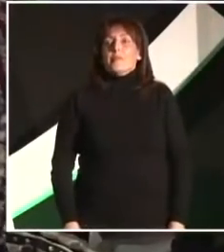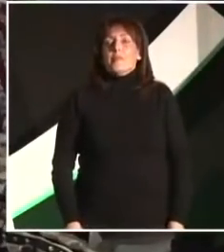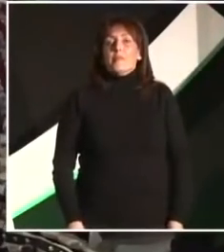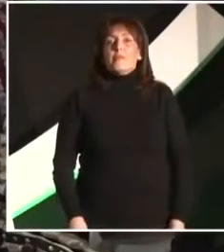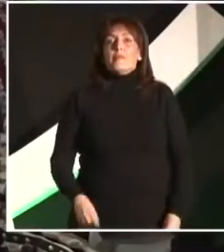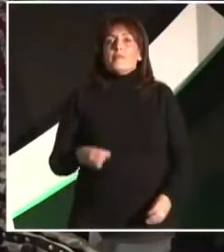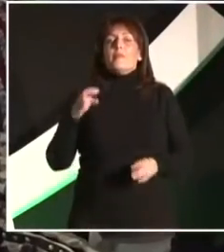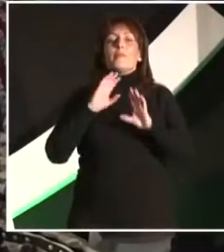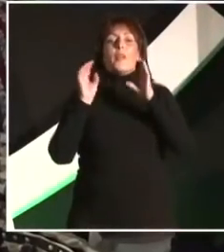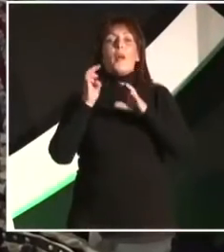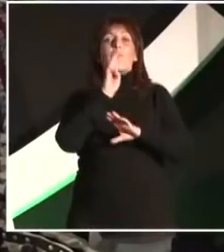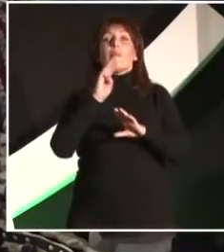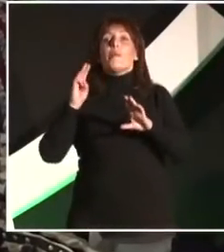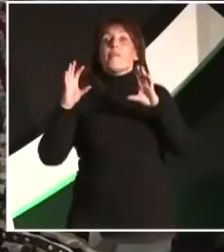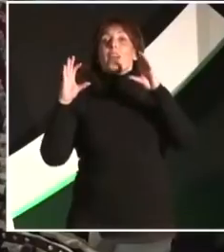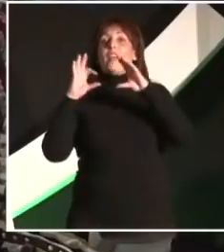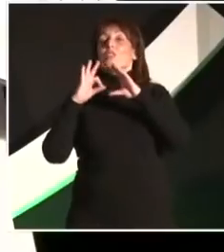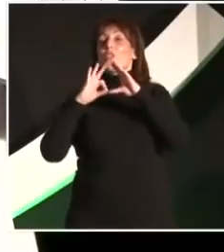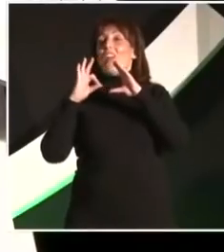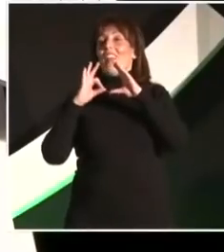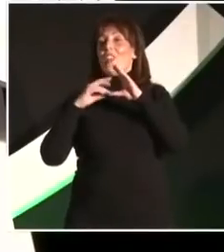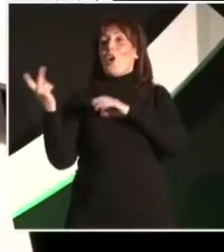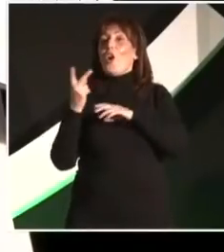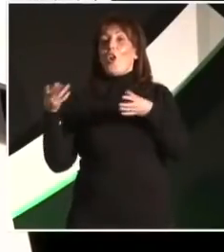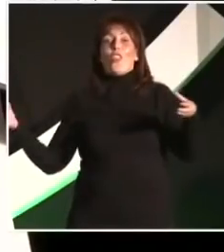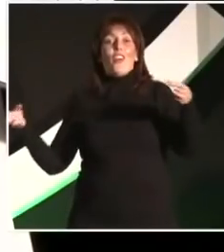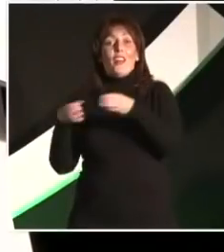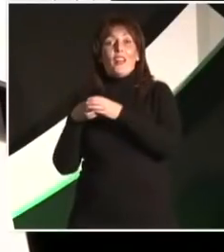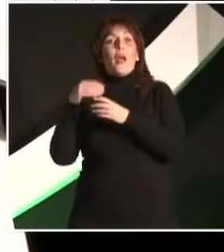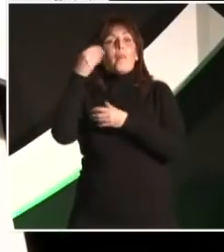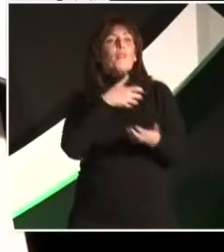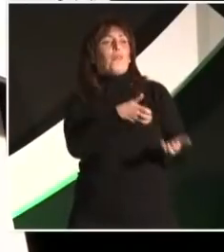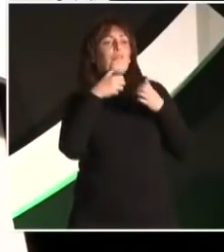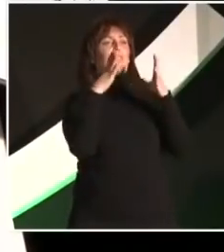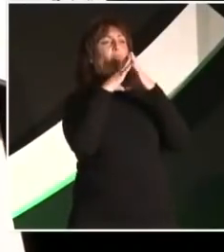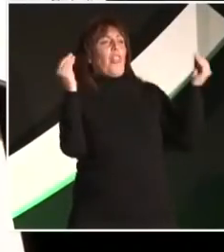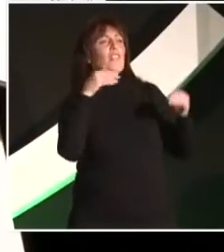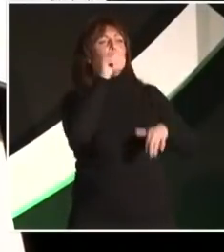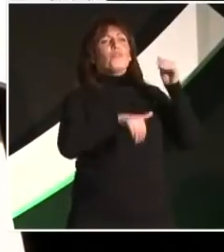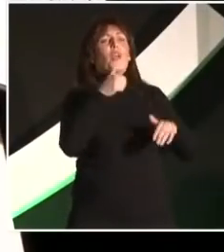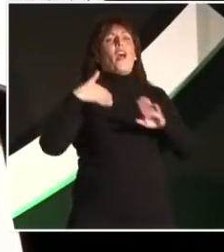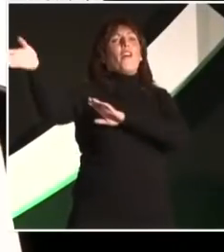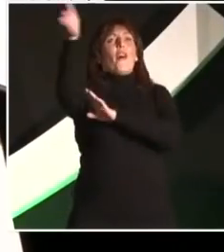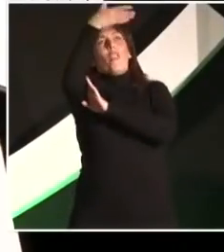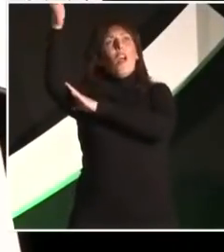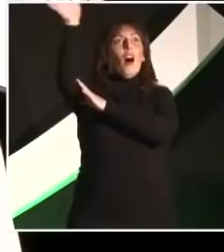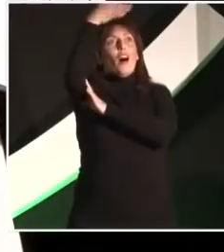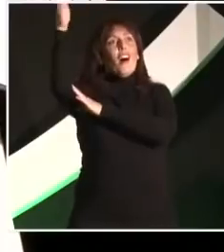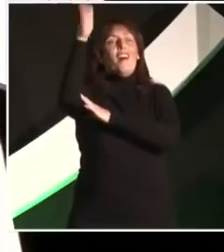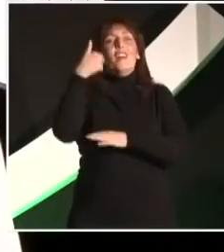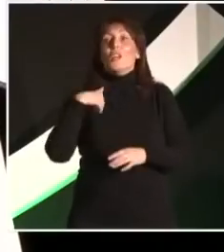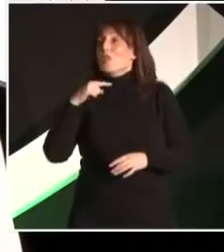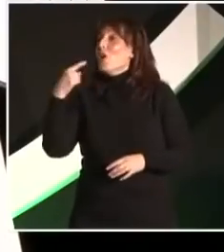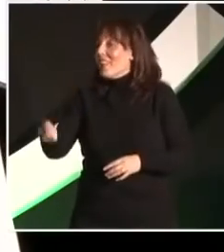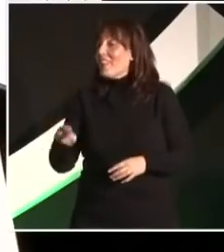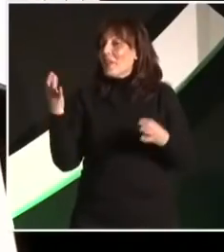Piensa el PP y Ciudadanos que va a conseguir votos en Andalucía sacando la bandera. Y yo les